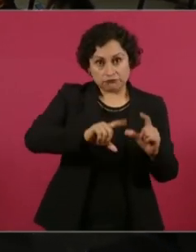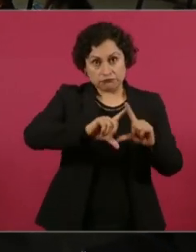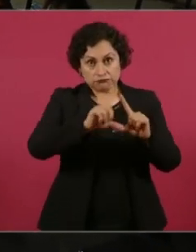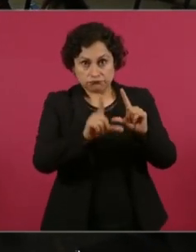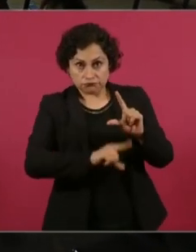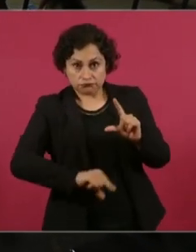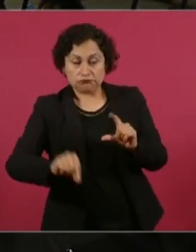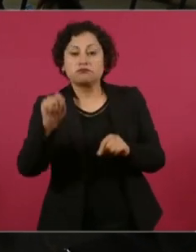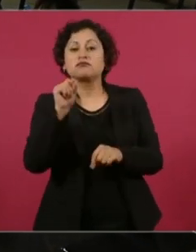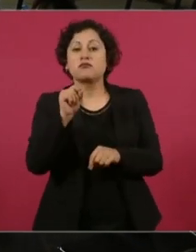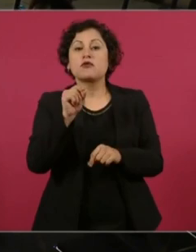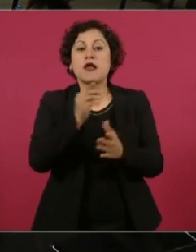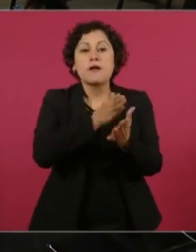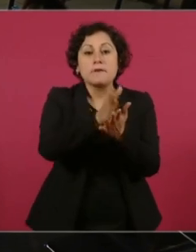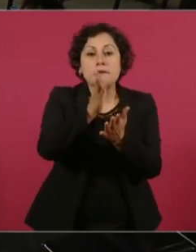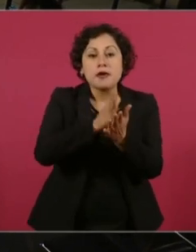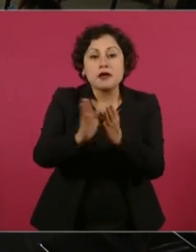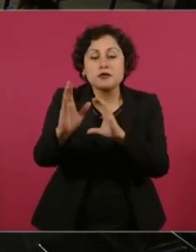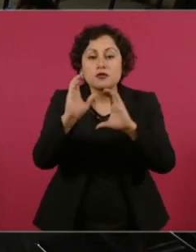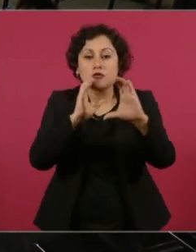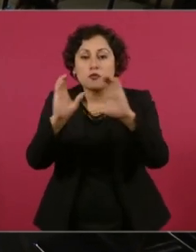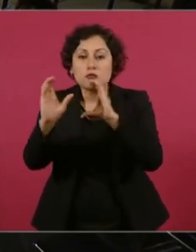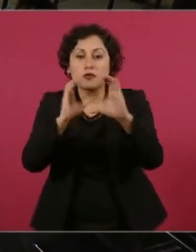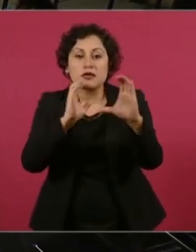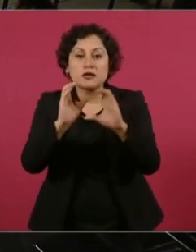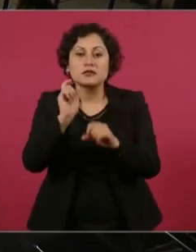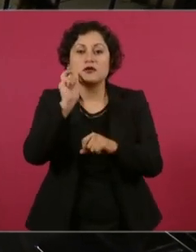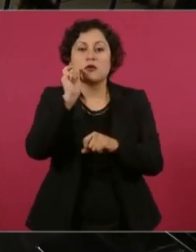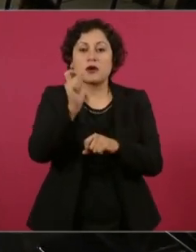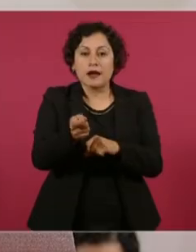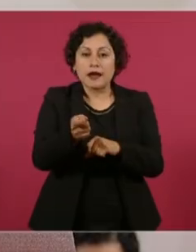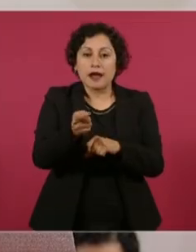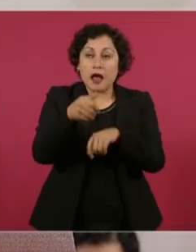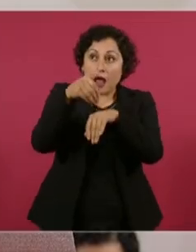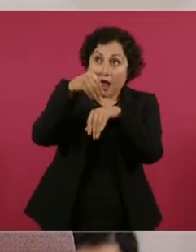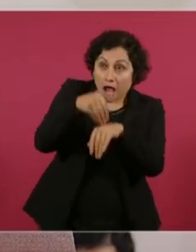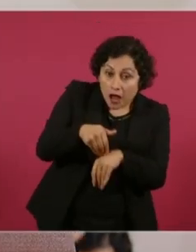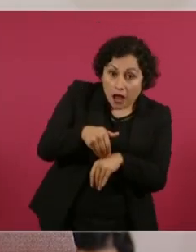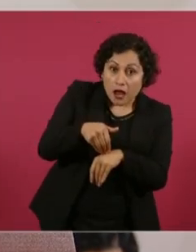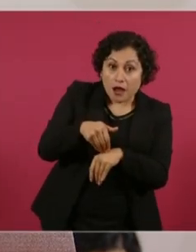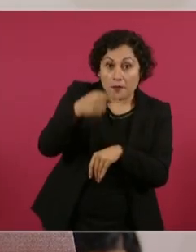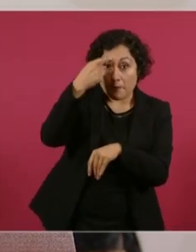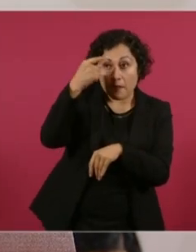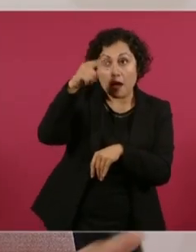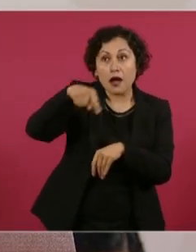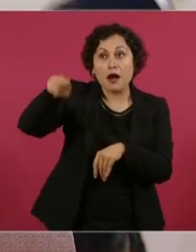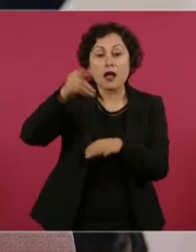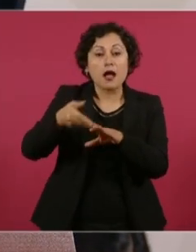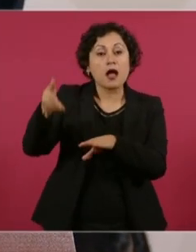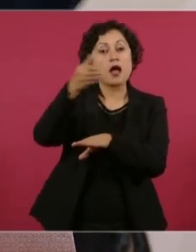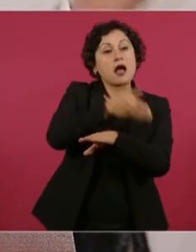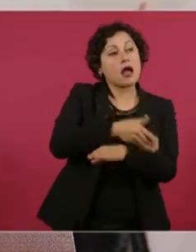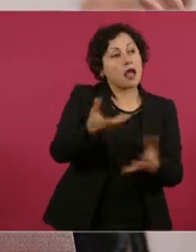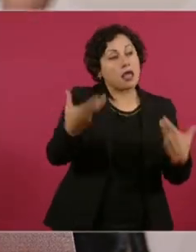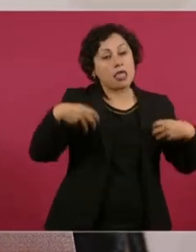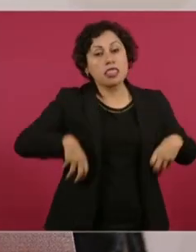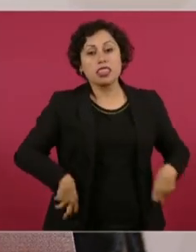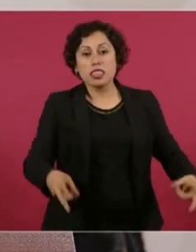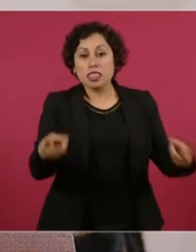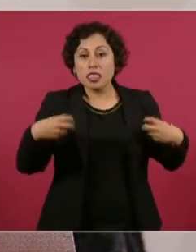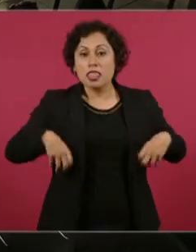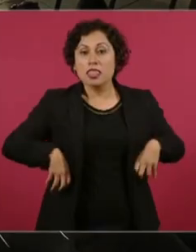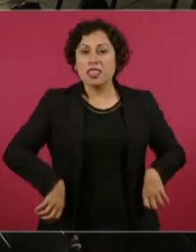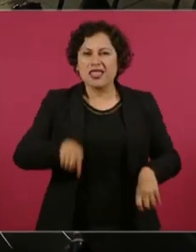al servicio de los saqueadores, de los corruptos, y también medios